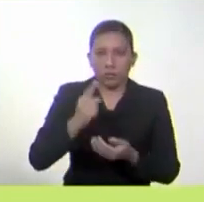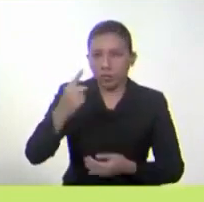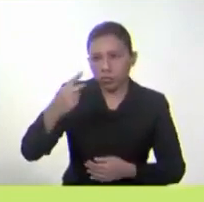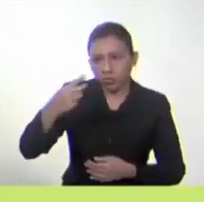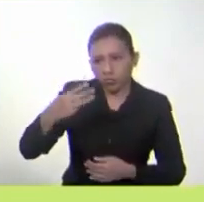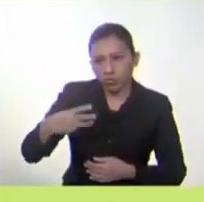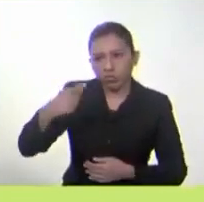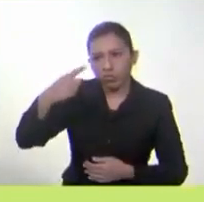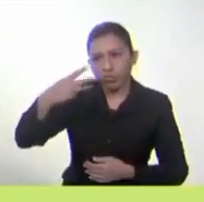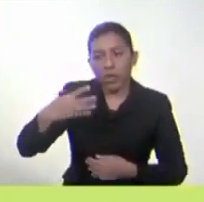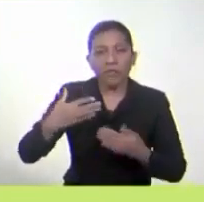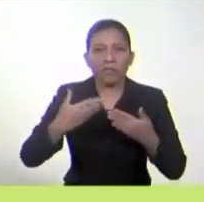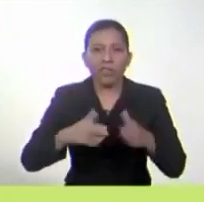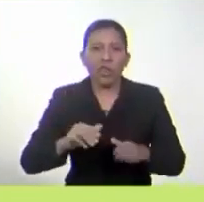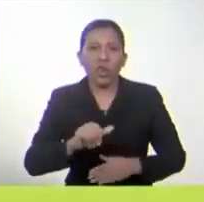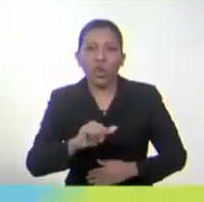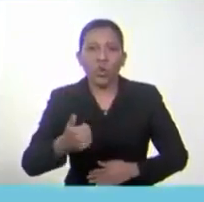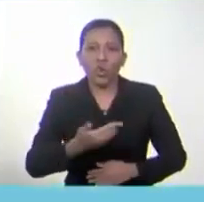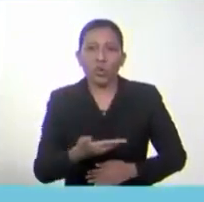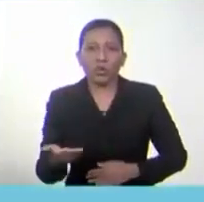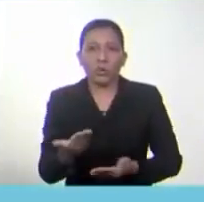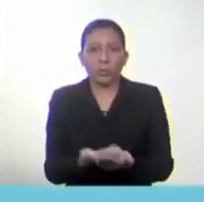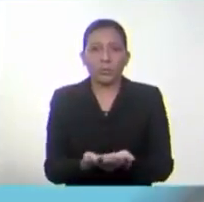una sustancia diferente.